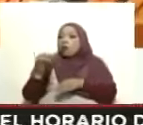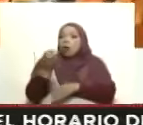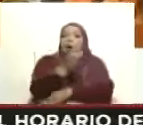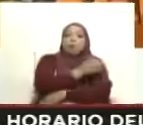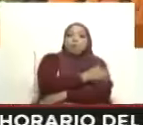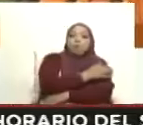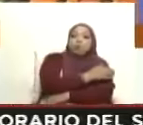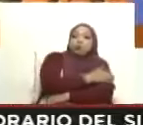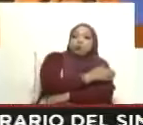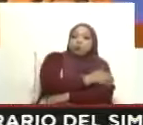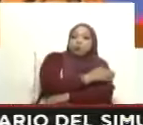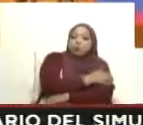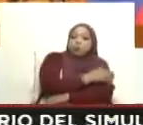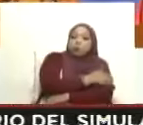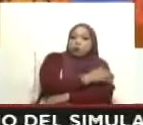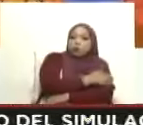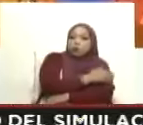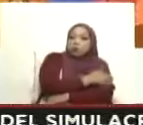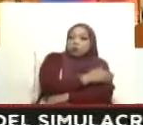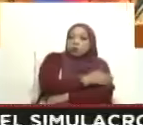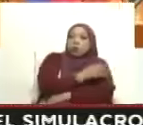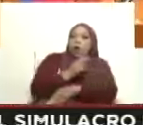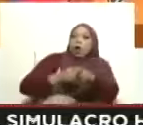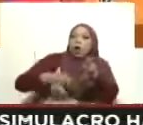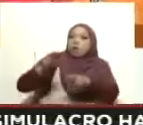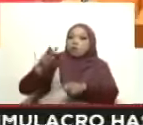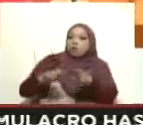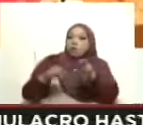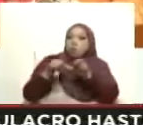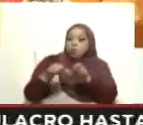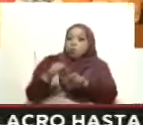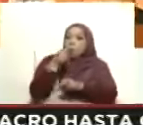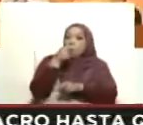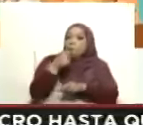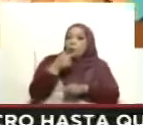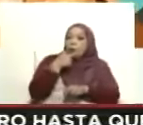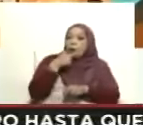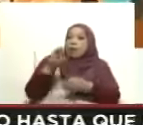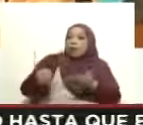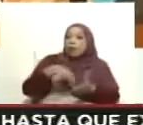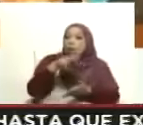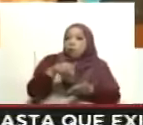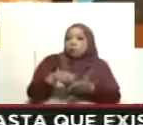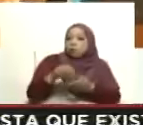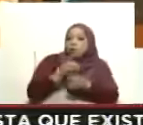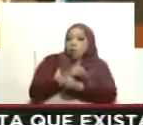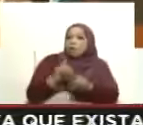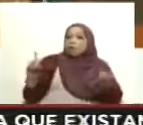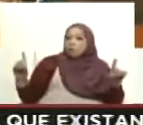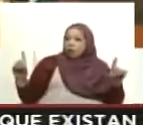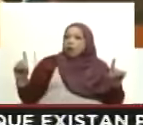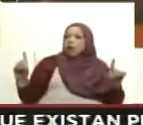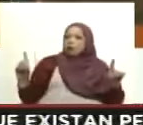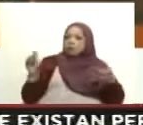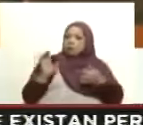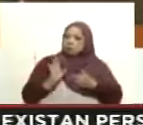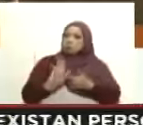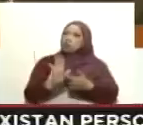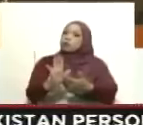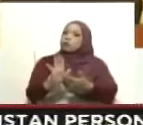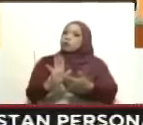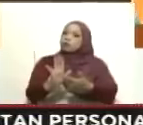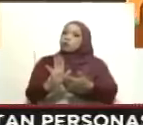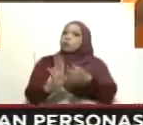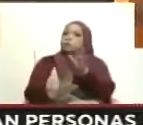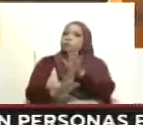en el simulacro que declararon que expresaron su talante nacionalista y democrático también Es verdad que